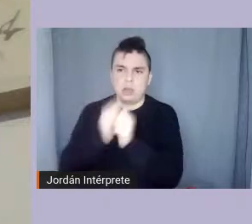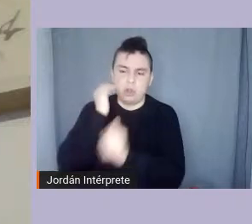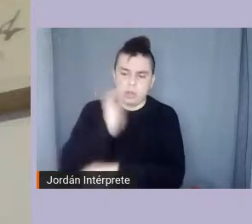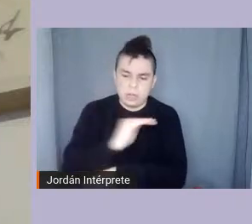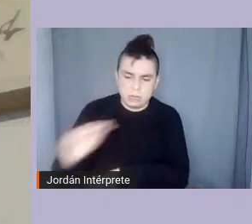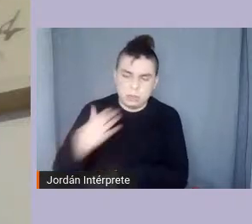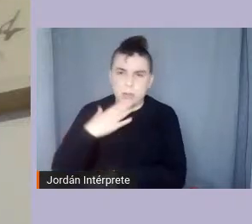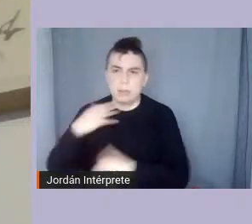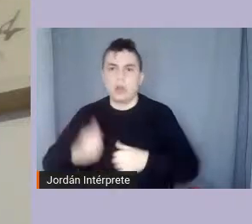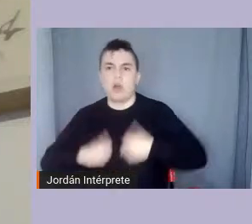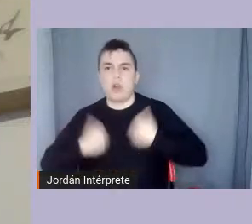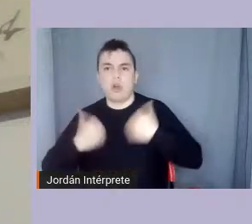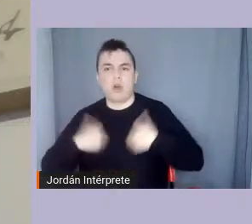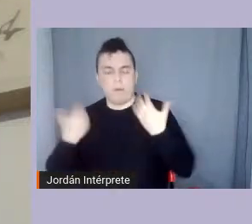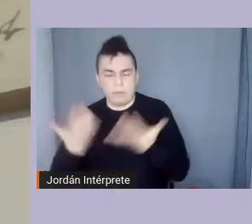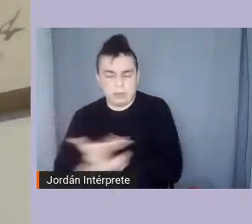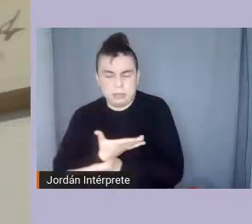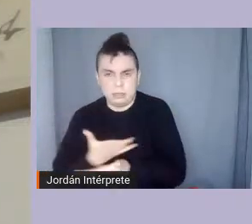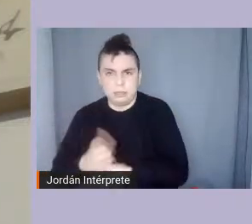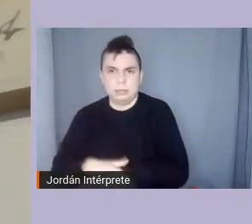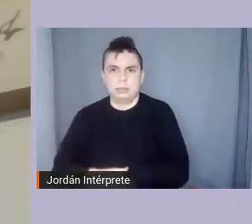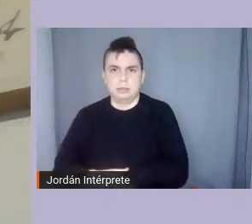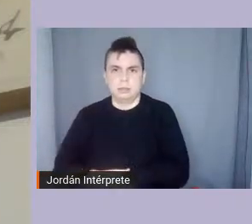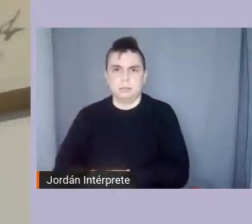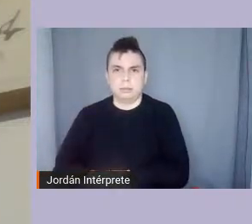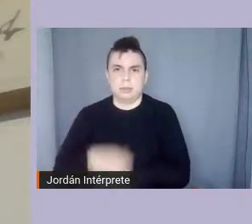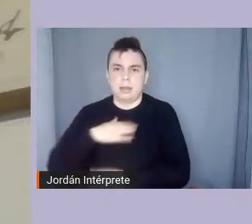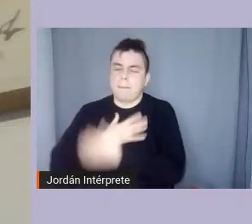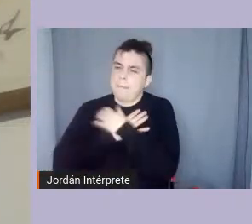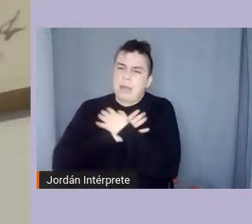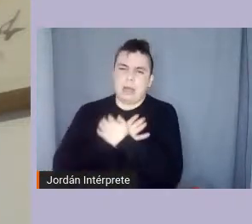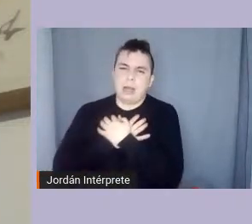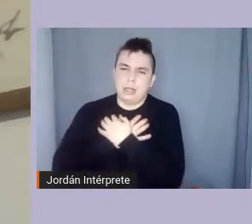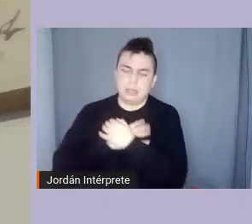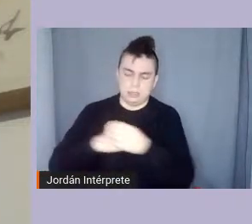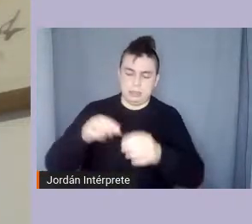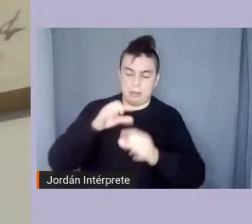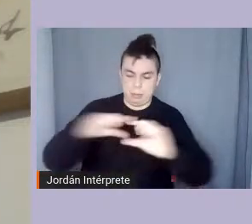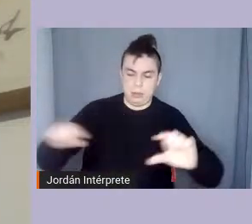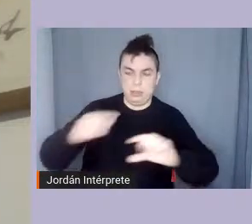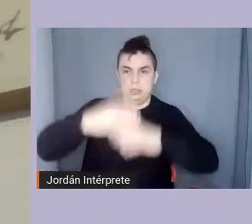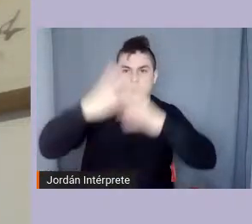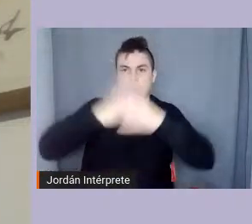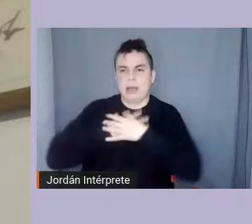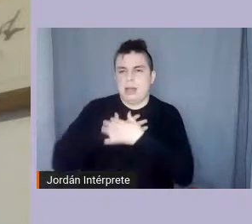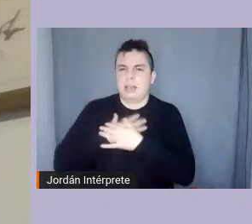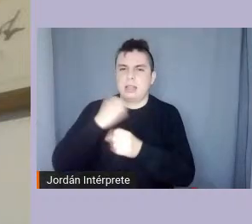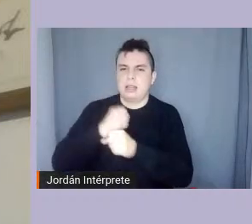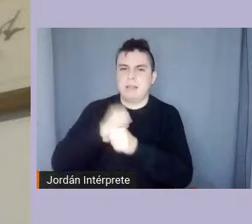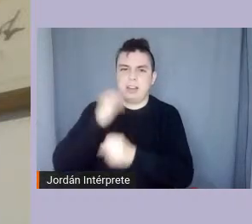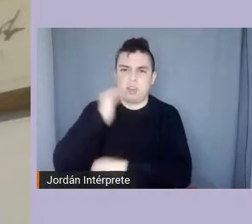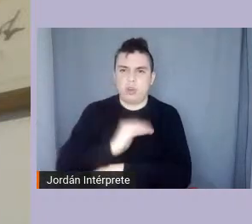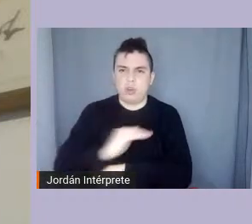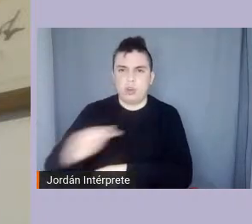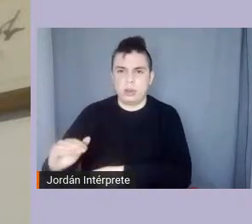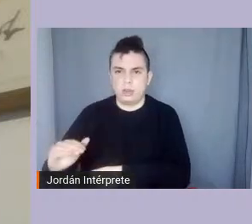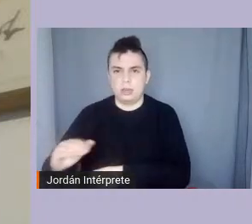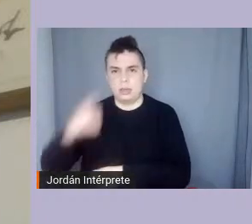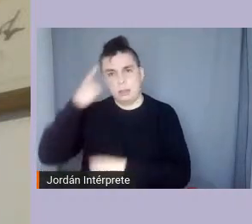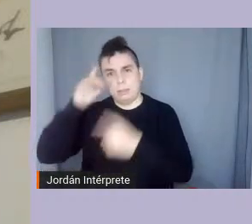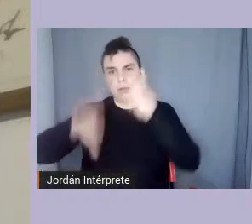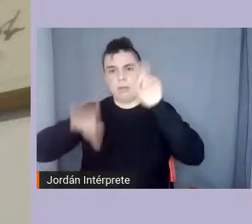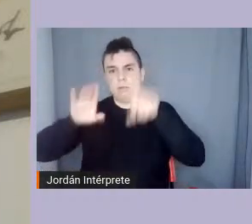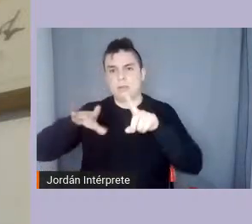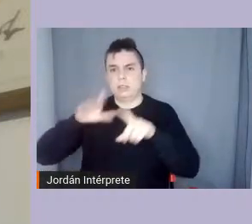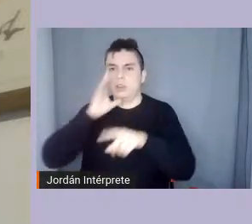adolescentes. Amo trabajar con los más pequeños, dice Lorena, pero no hay mucho para quienes trabajamos con los